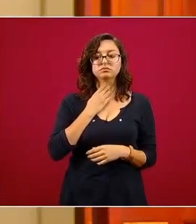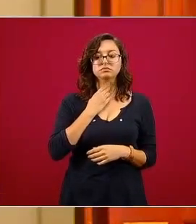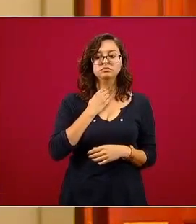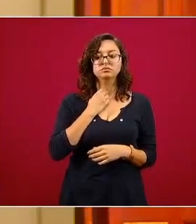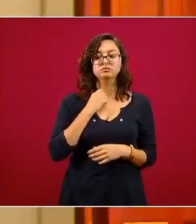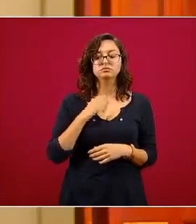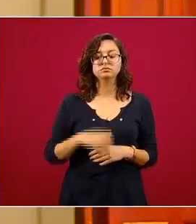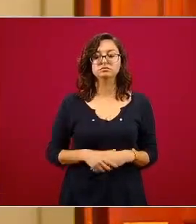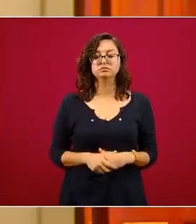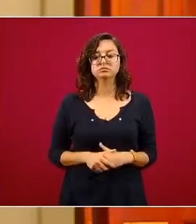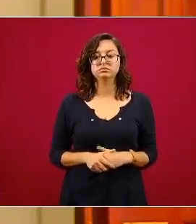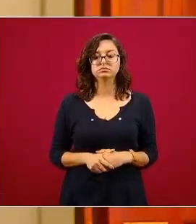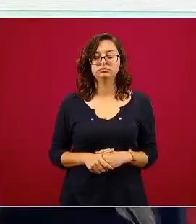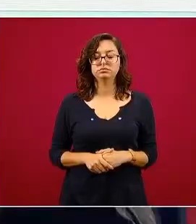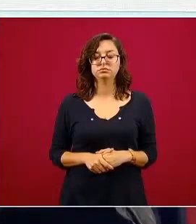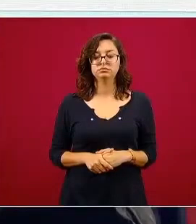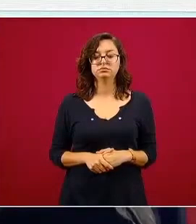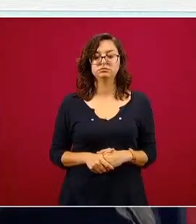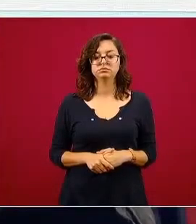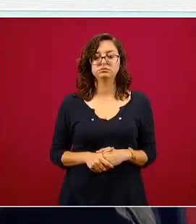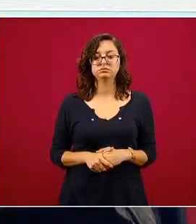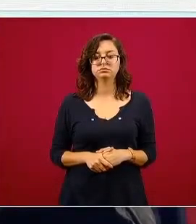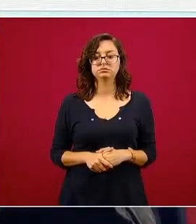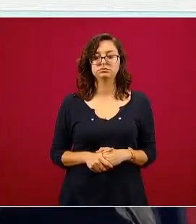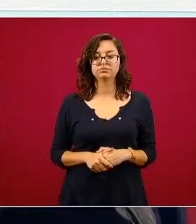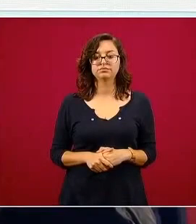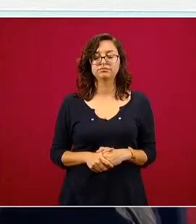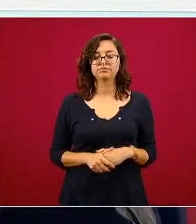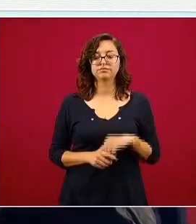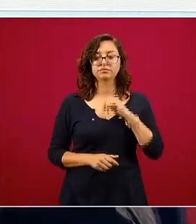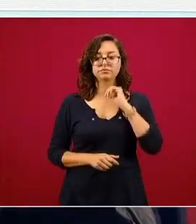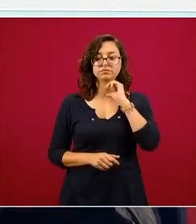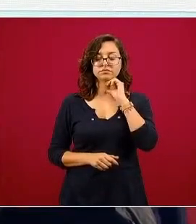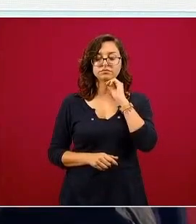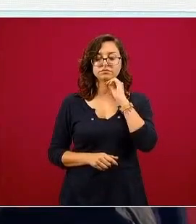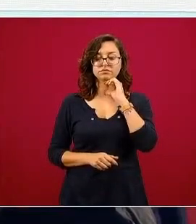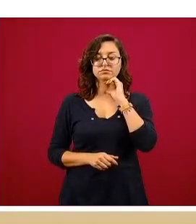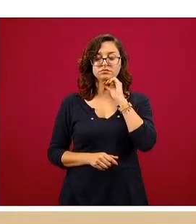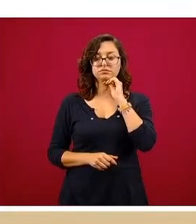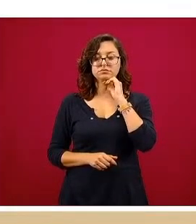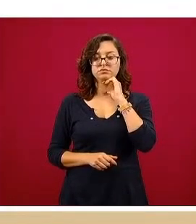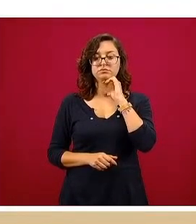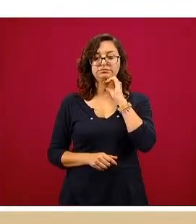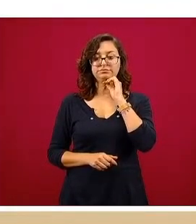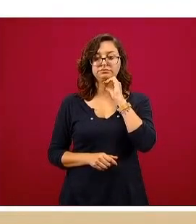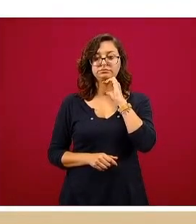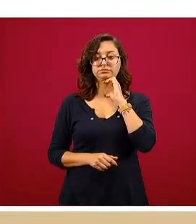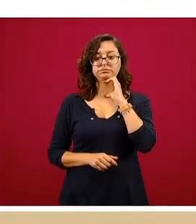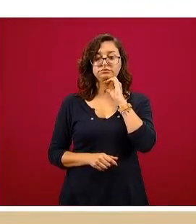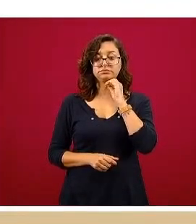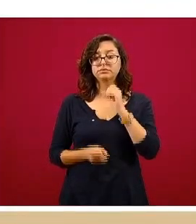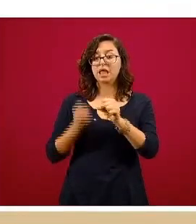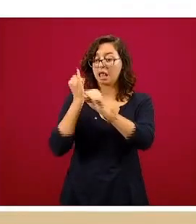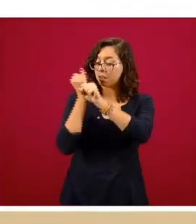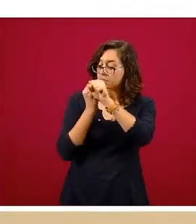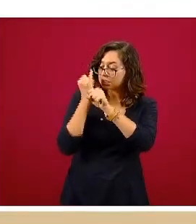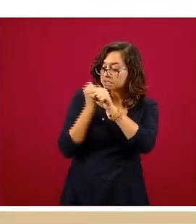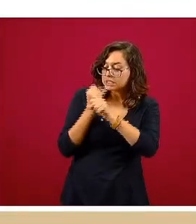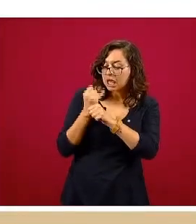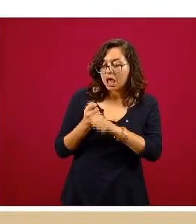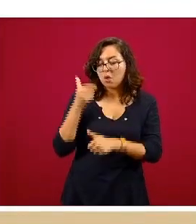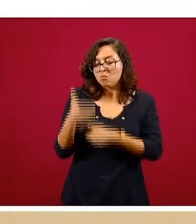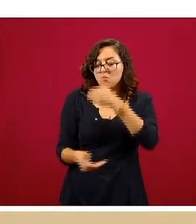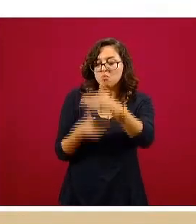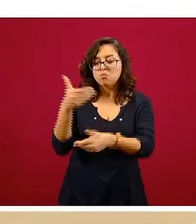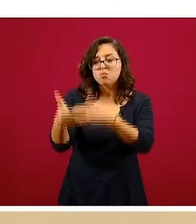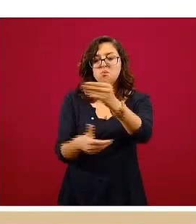Y entonces, ¿cuáles son algunos de los protocolos de investigación que se han llevado a cabo por parte